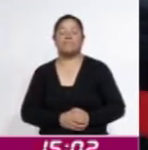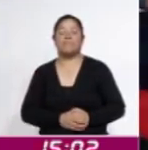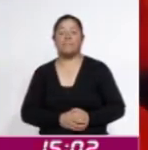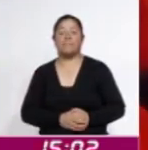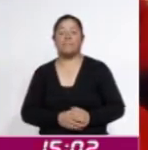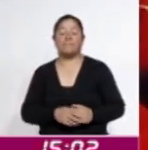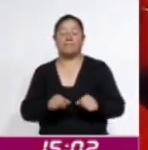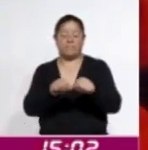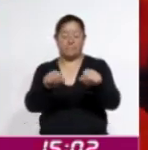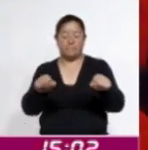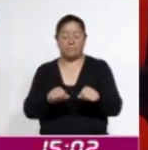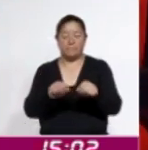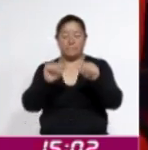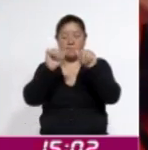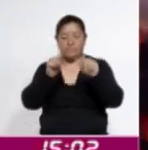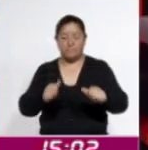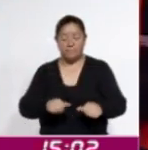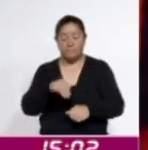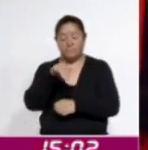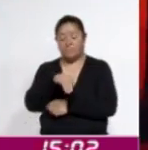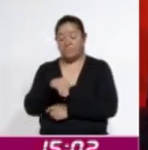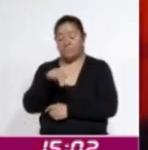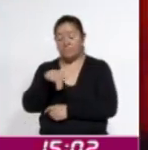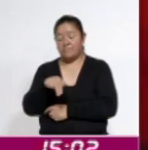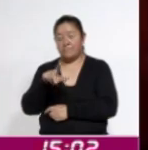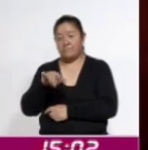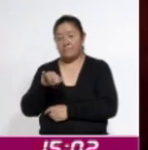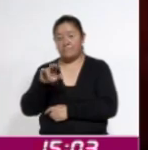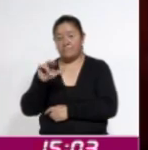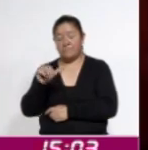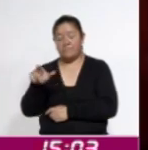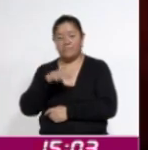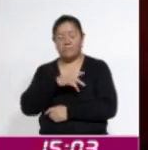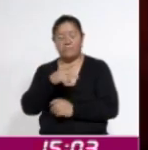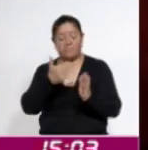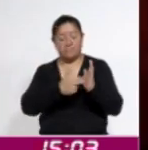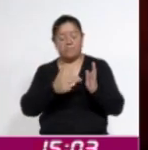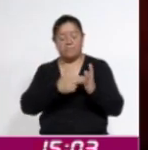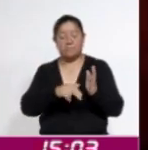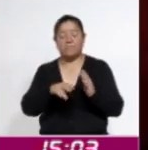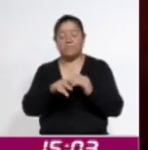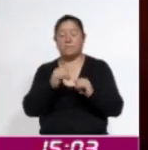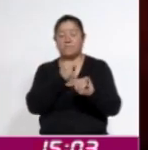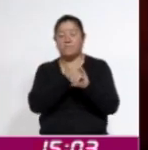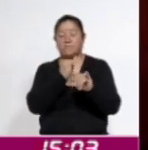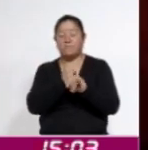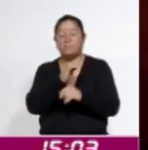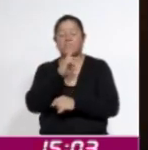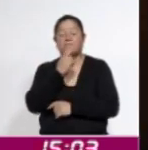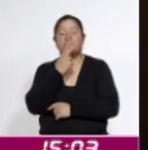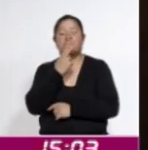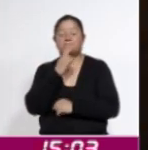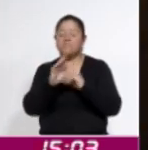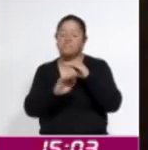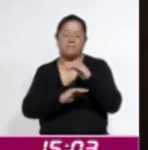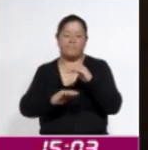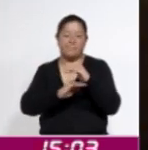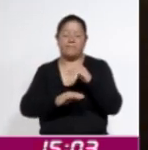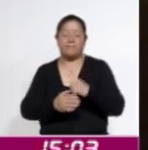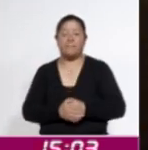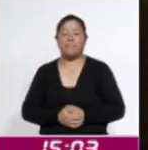de Arte Miguel N. Lira, se impartió el taller de uso básico de Internet. En su